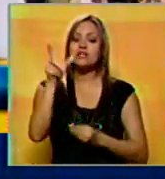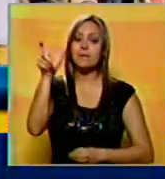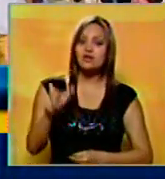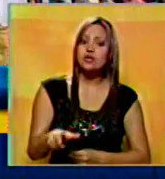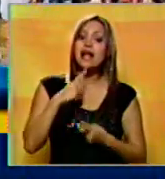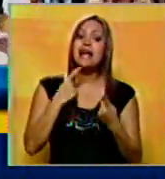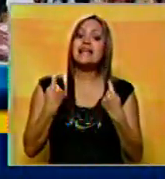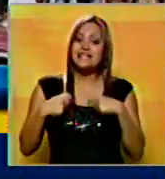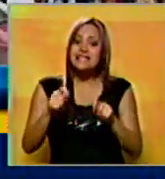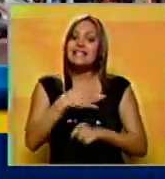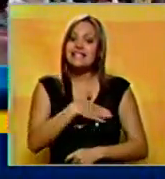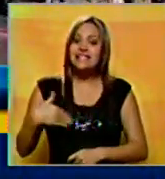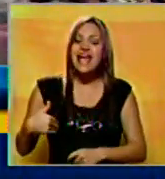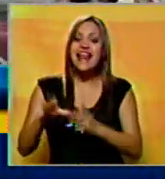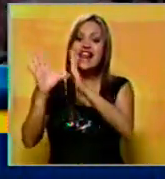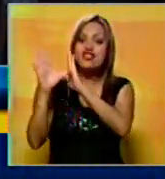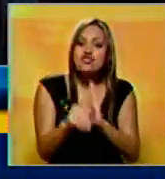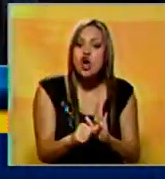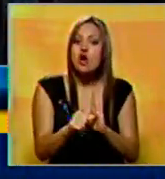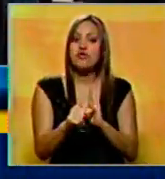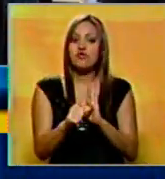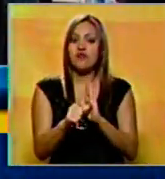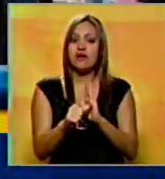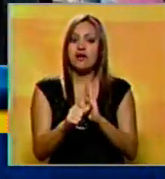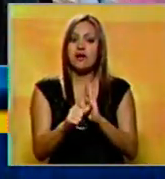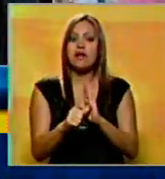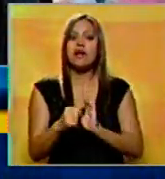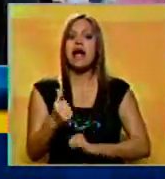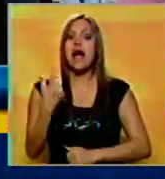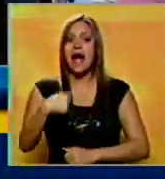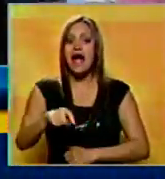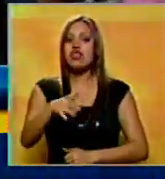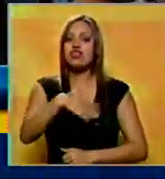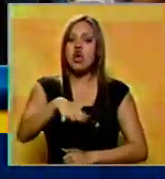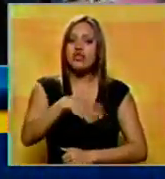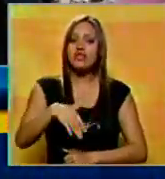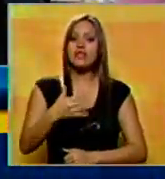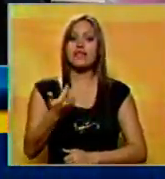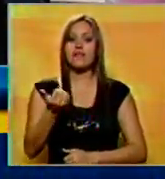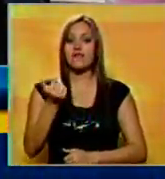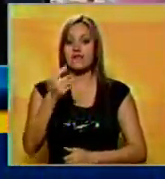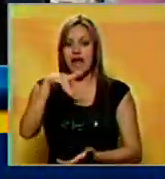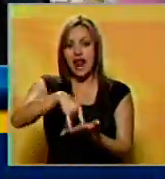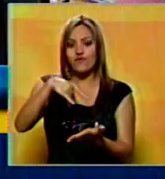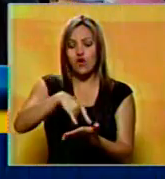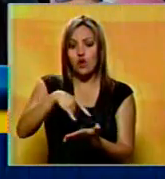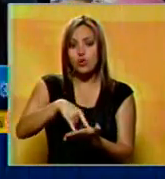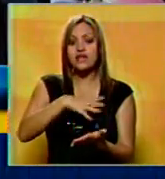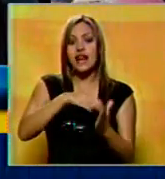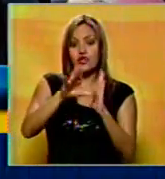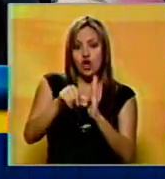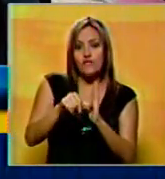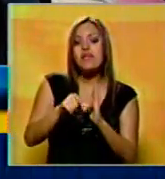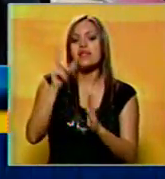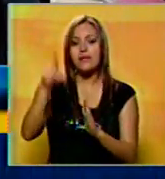que intentaban saquear un establecimiento comercial en Naguanagua, Estado Carabobo. Esta es la